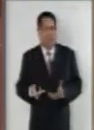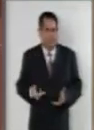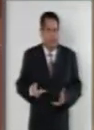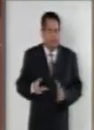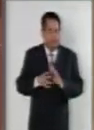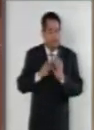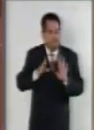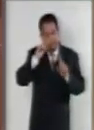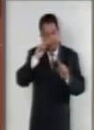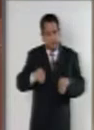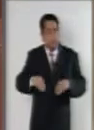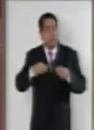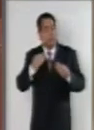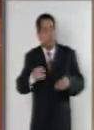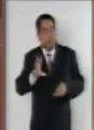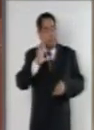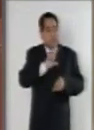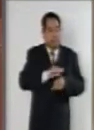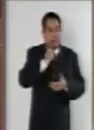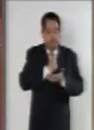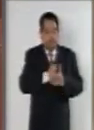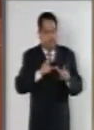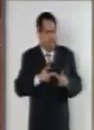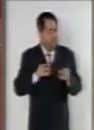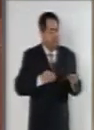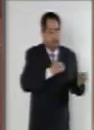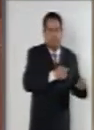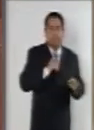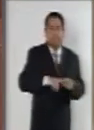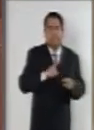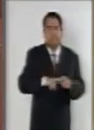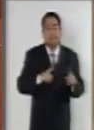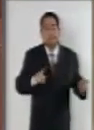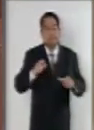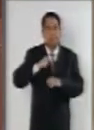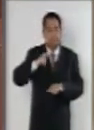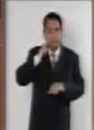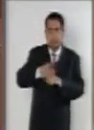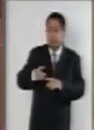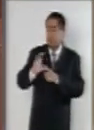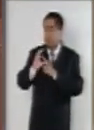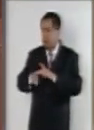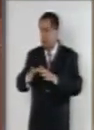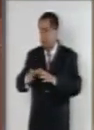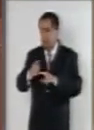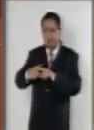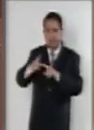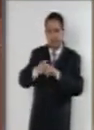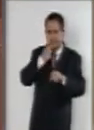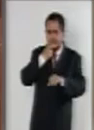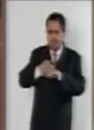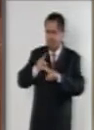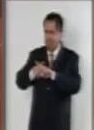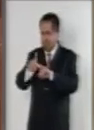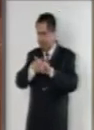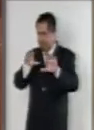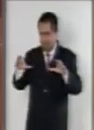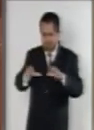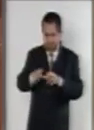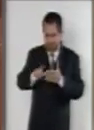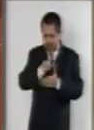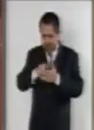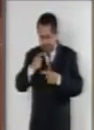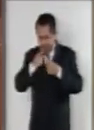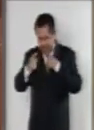caso, el otorgamiento de los permisos debería de quedar a cargo de una comisión intersecretarial que considera la ley para